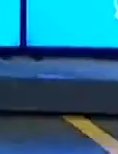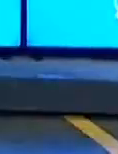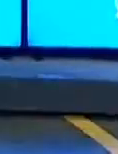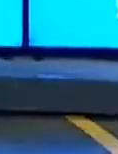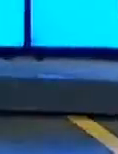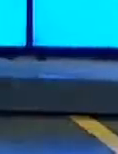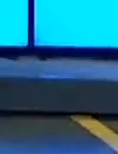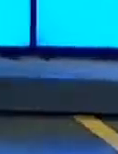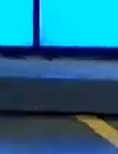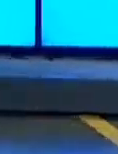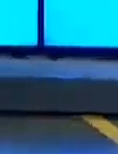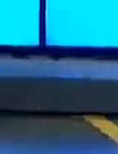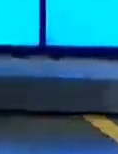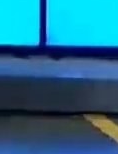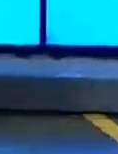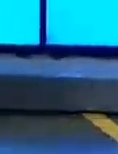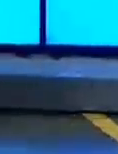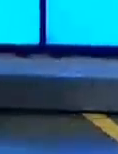no